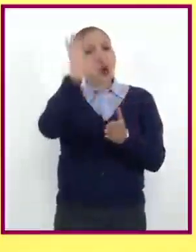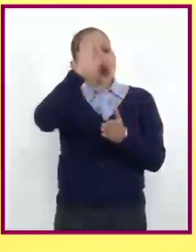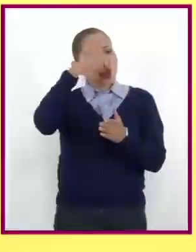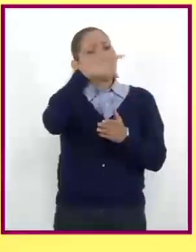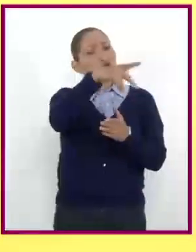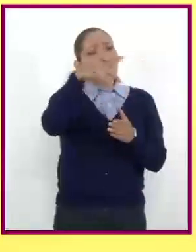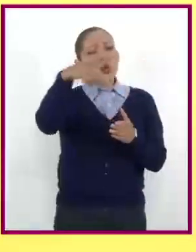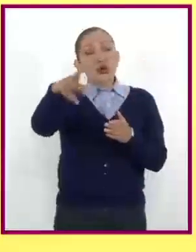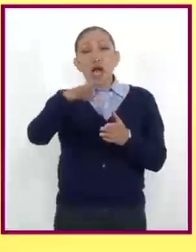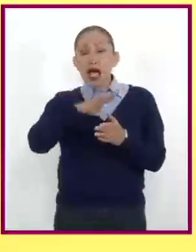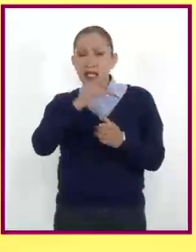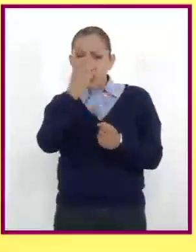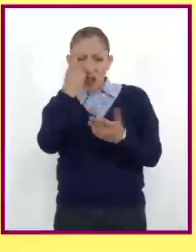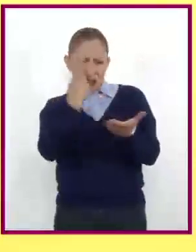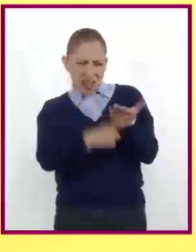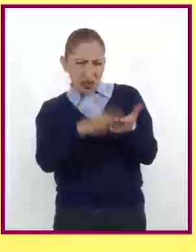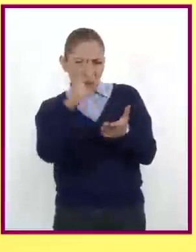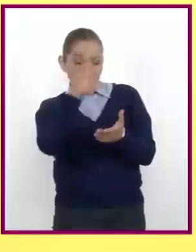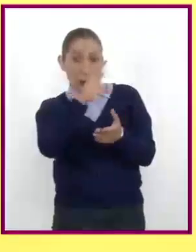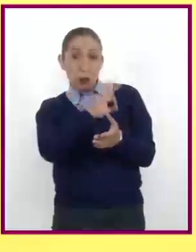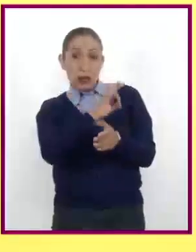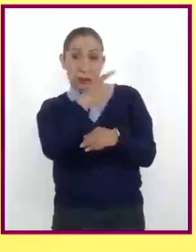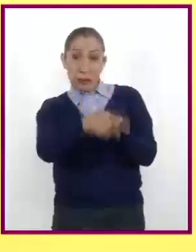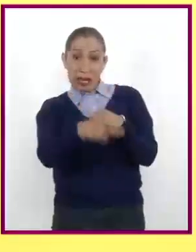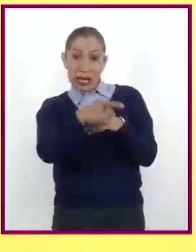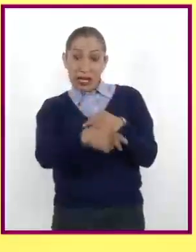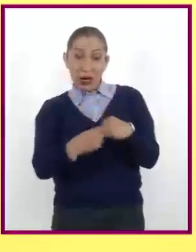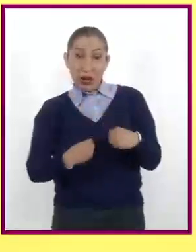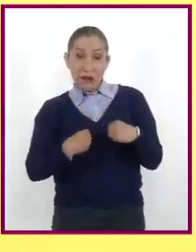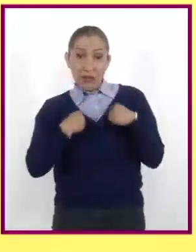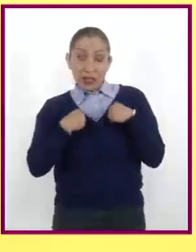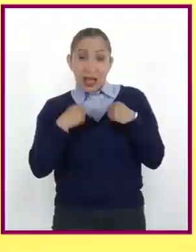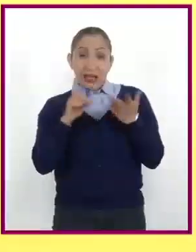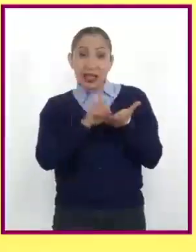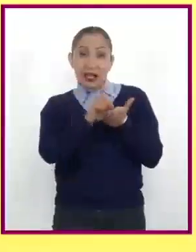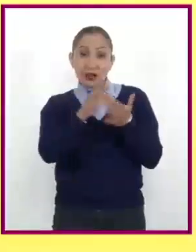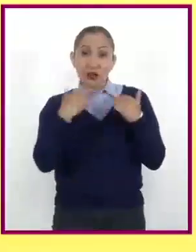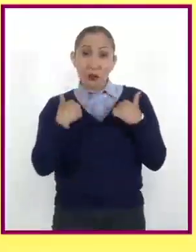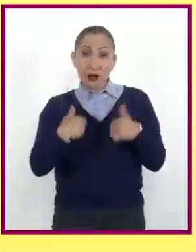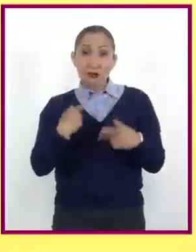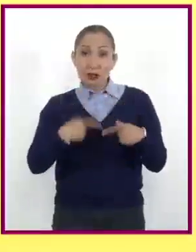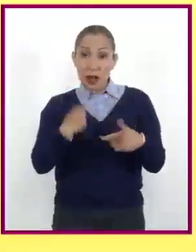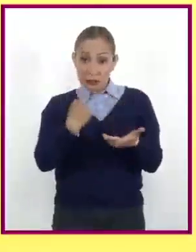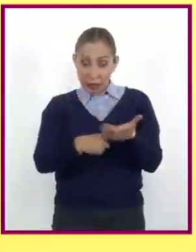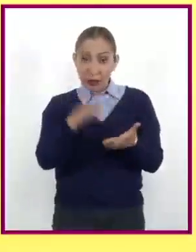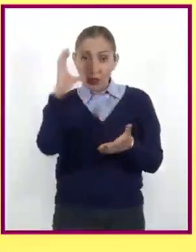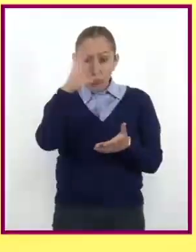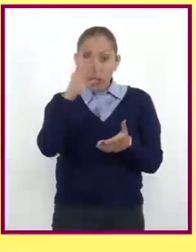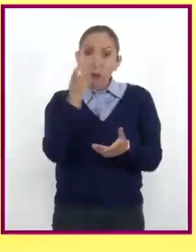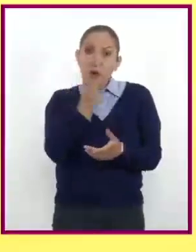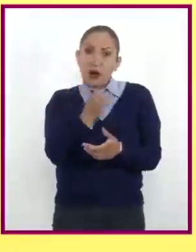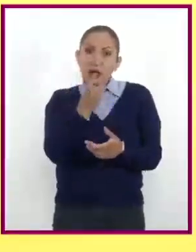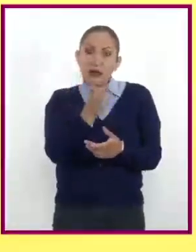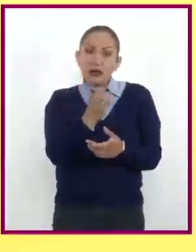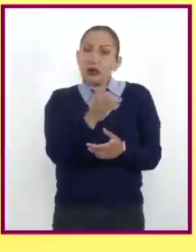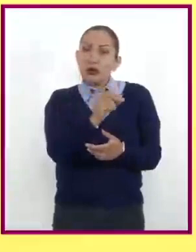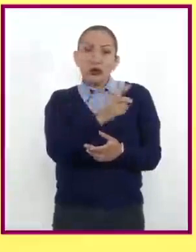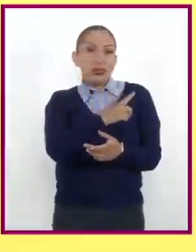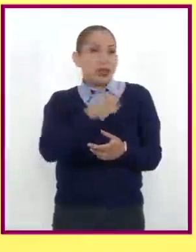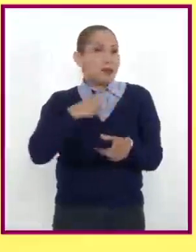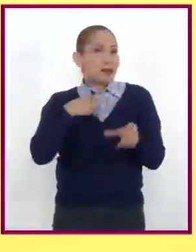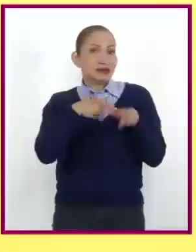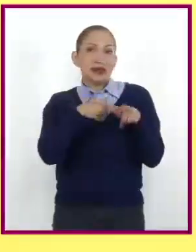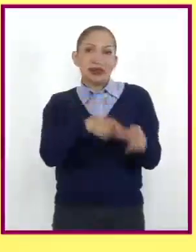propia, existen ciertas situaciones que pueden atentar contra la dignidad y los derechos humanos de las personas y, por lo tanto, no